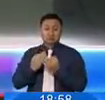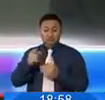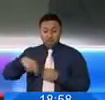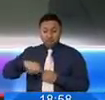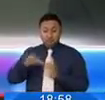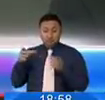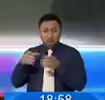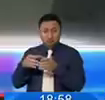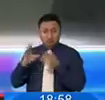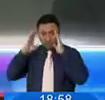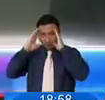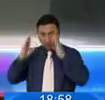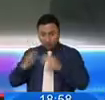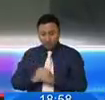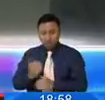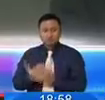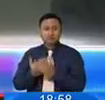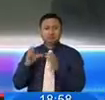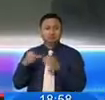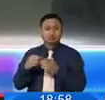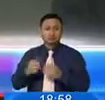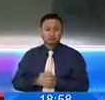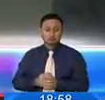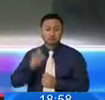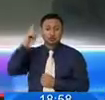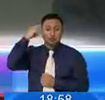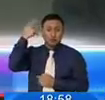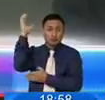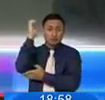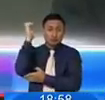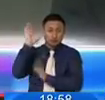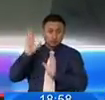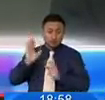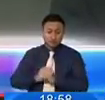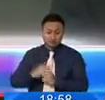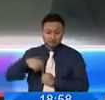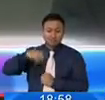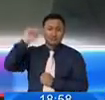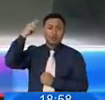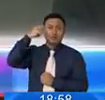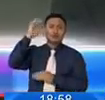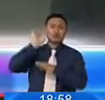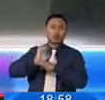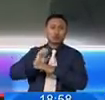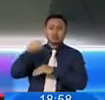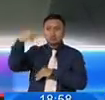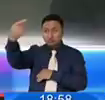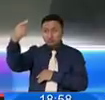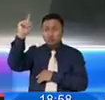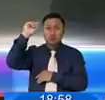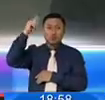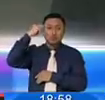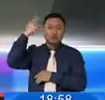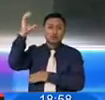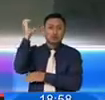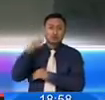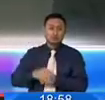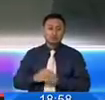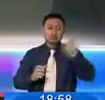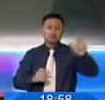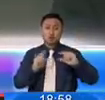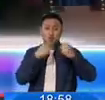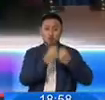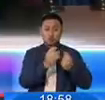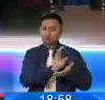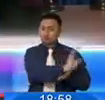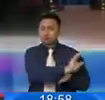puntos básicos de esta nueva comisión. Y nosotros tratamos con el gobierno colombiano. Nosotros somos el gobierno del Ecuador. Tratamos con el gobierno de Colombia. No tratamos con criminales ni